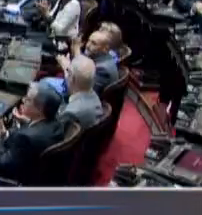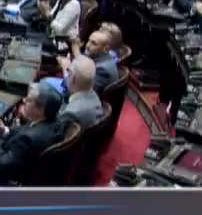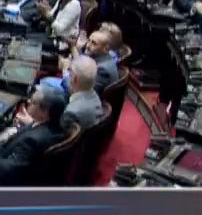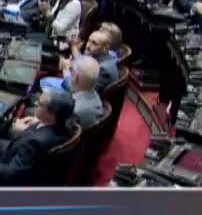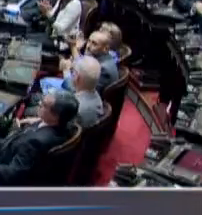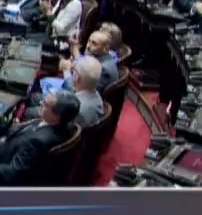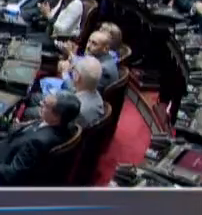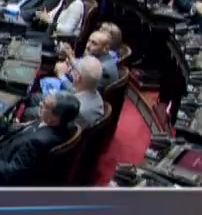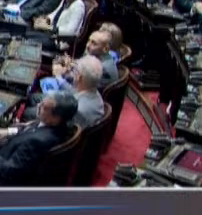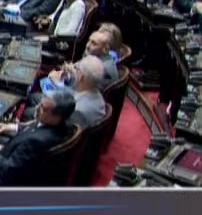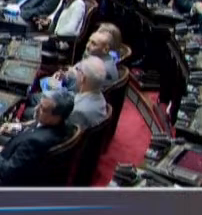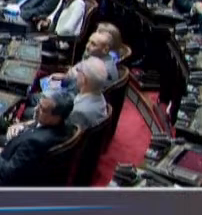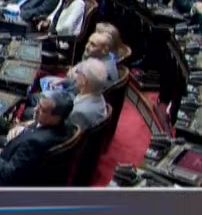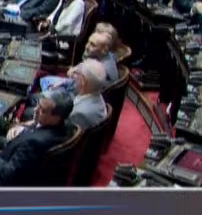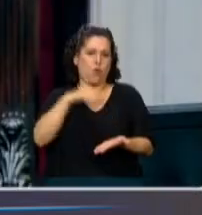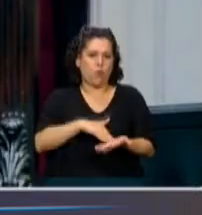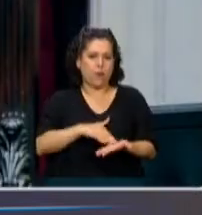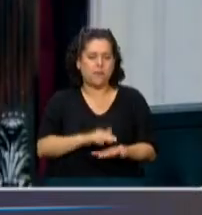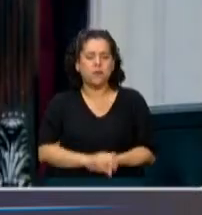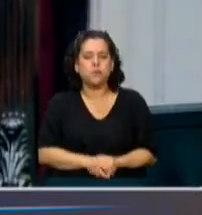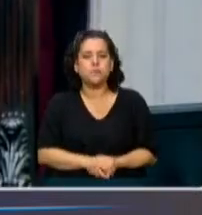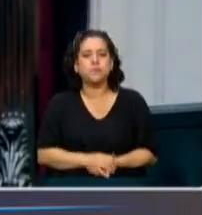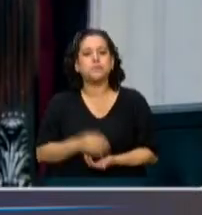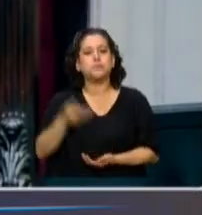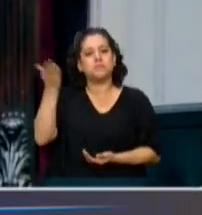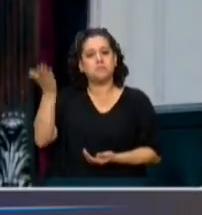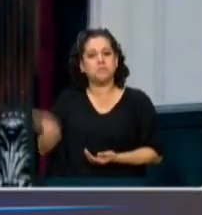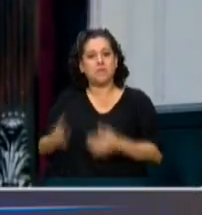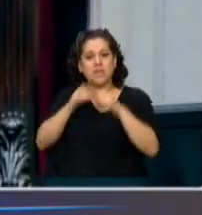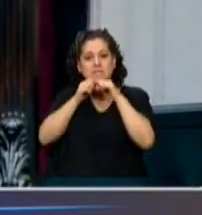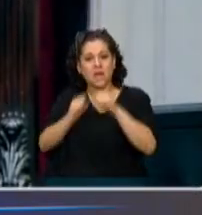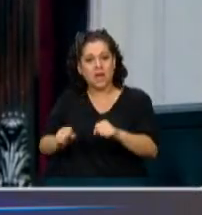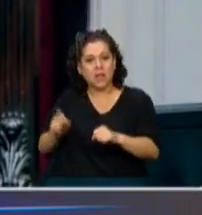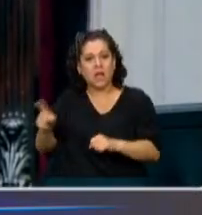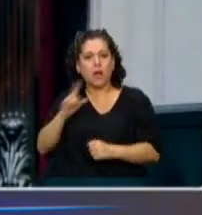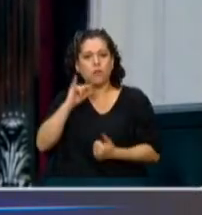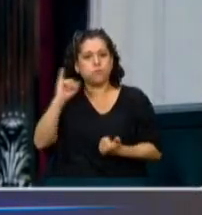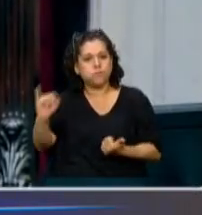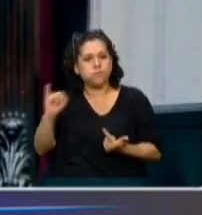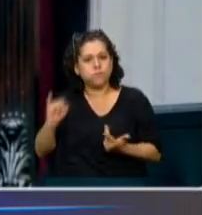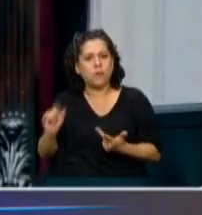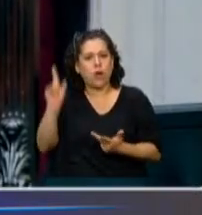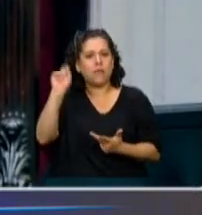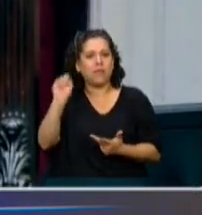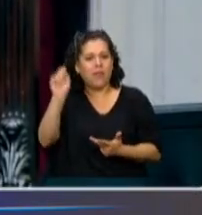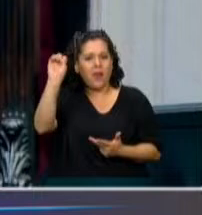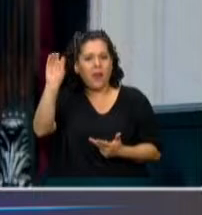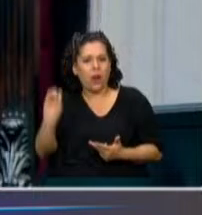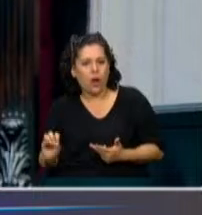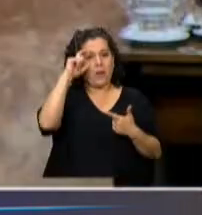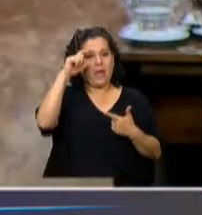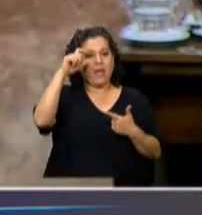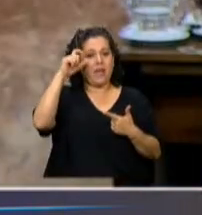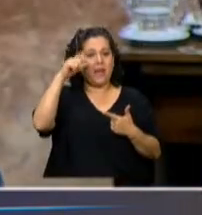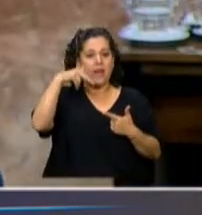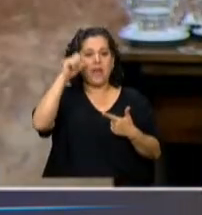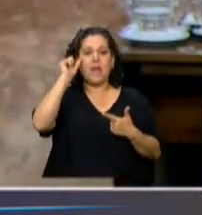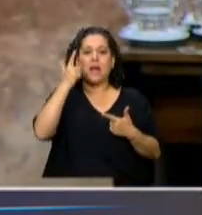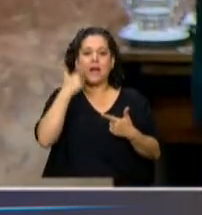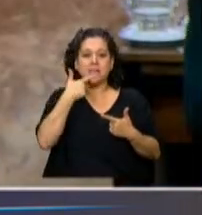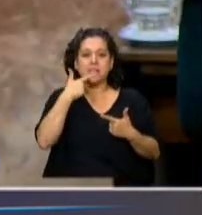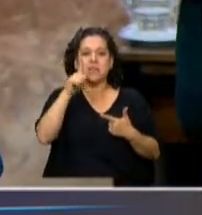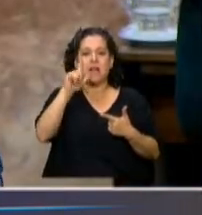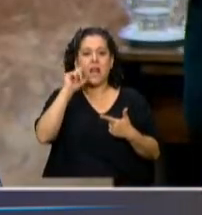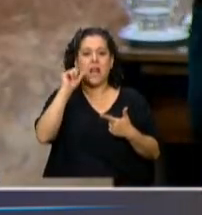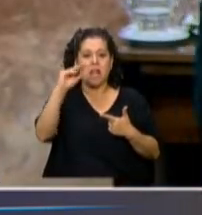más que nada porque saben que indeclinablemente van a tener que negociar para sus provincias con las nuevas autoridades,